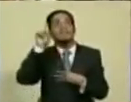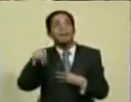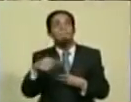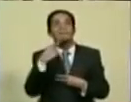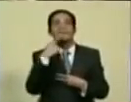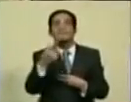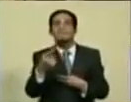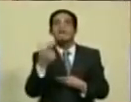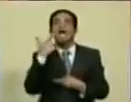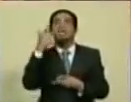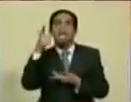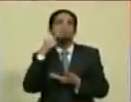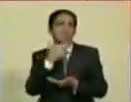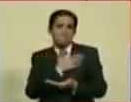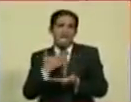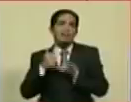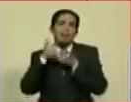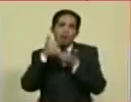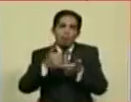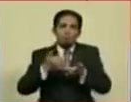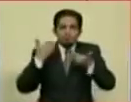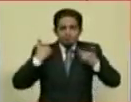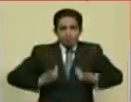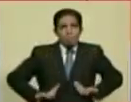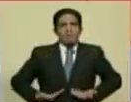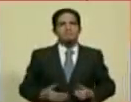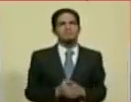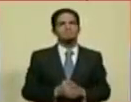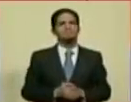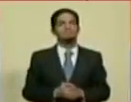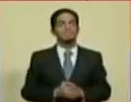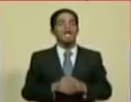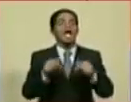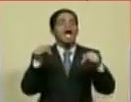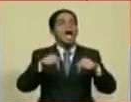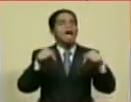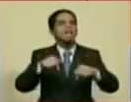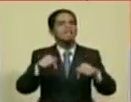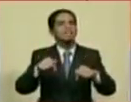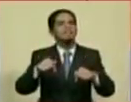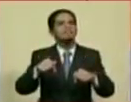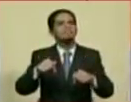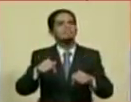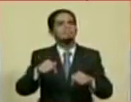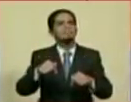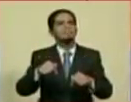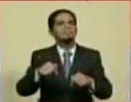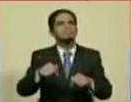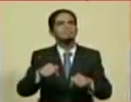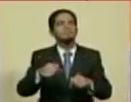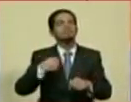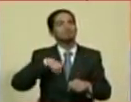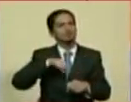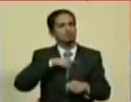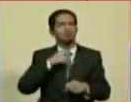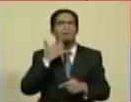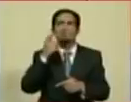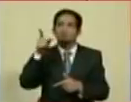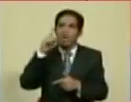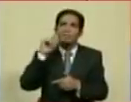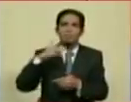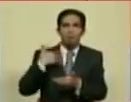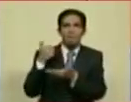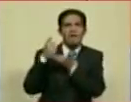ayuda humanitaria. Desde aquí ratificamos la mejor ayuda que pueden hacerle al